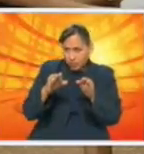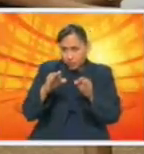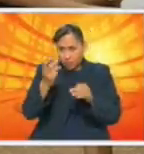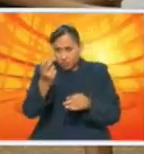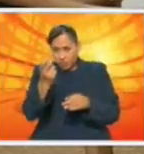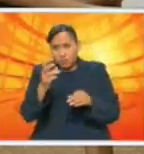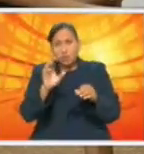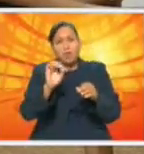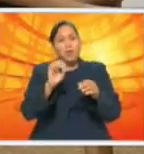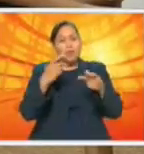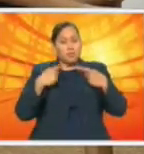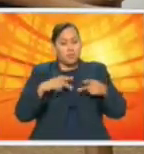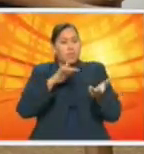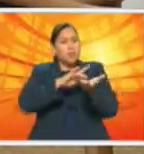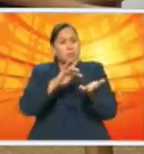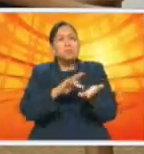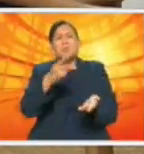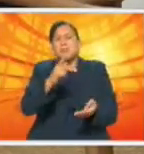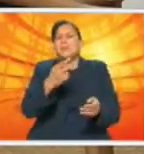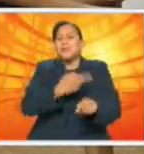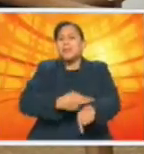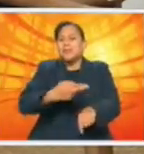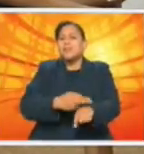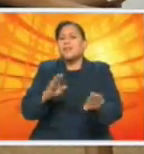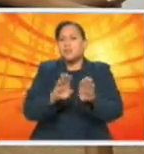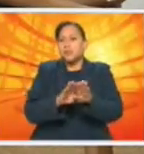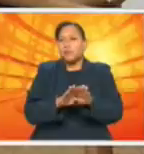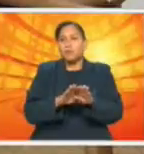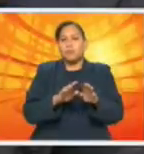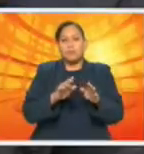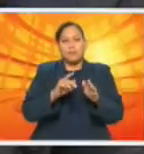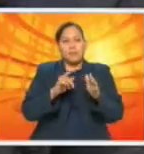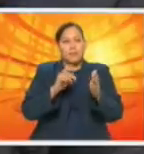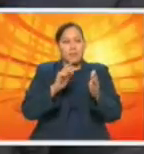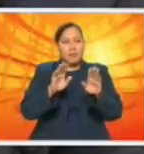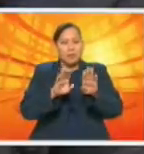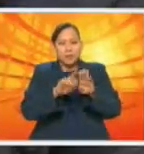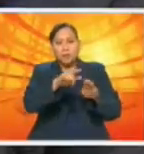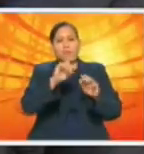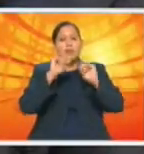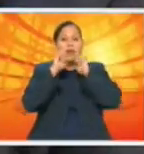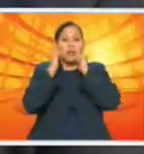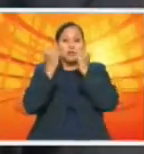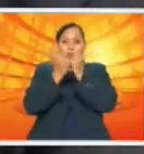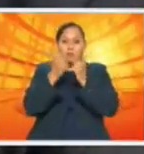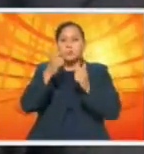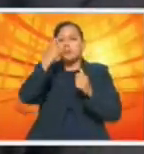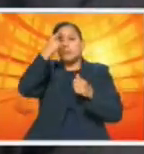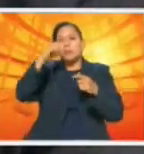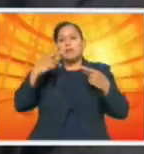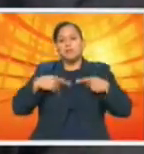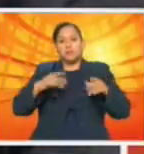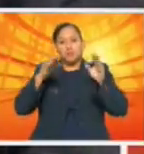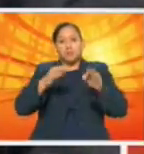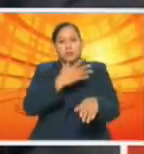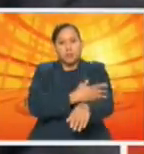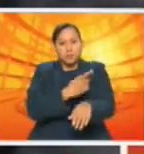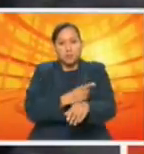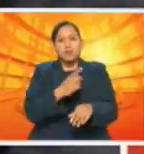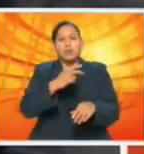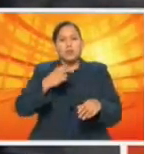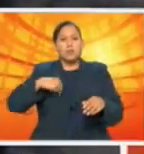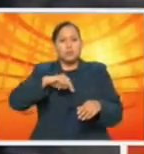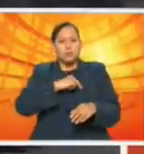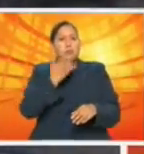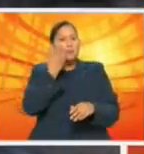través de la participación ciudadana, pero la formación de redes de sociedad civil es esencial, porque, claro, todos queremos ser